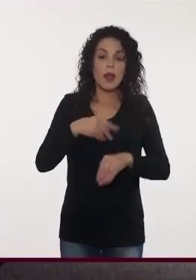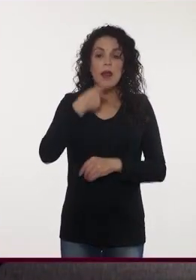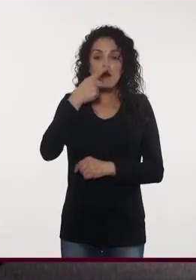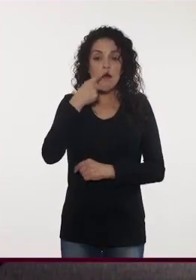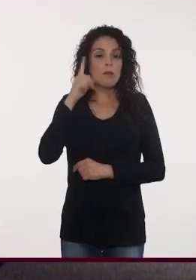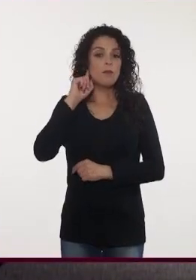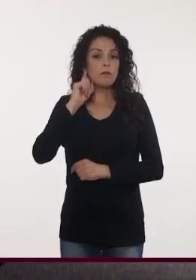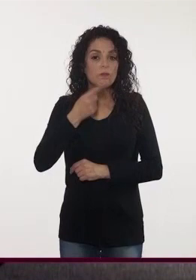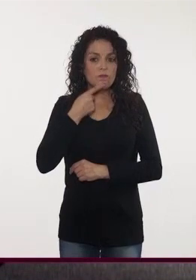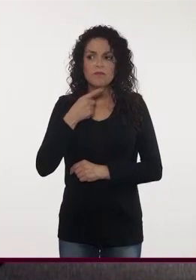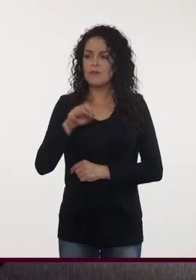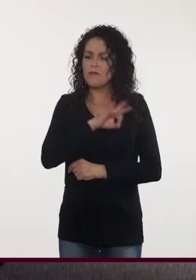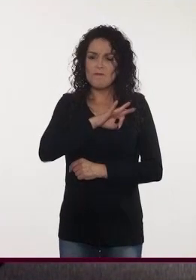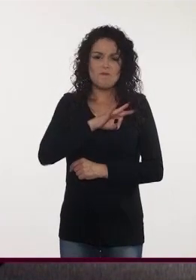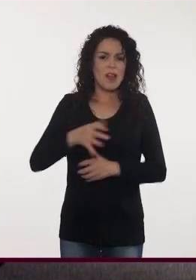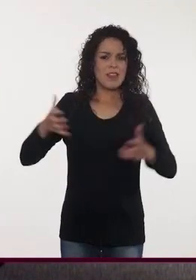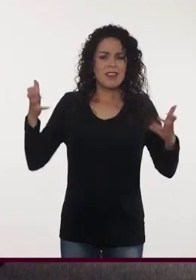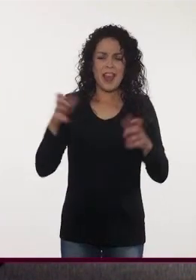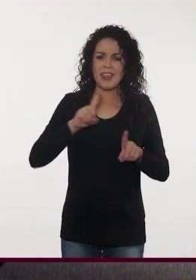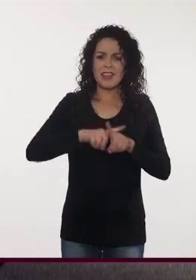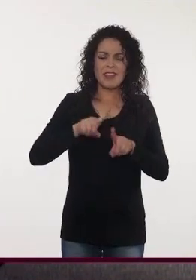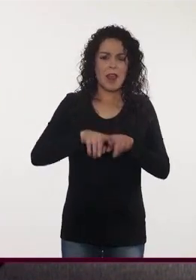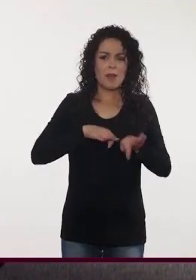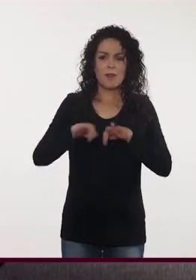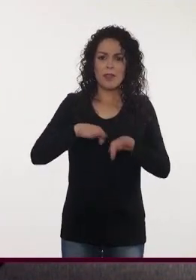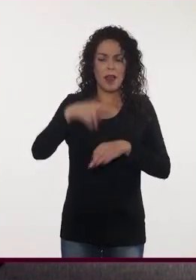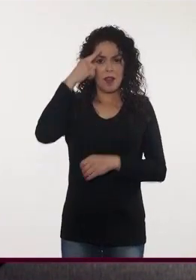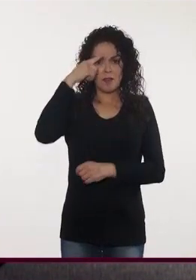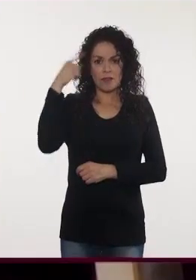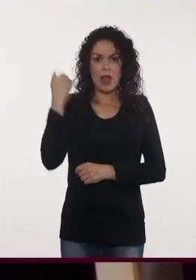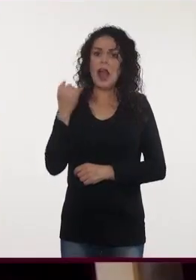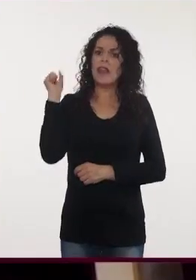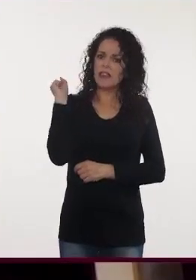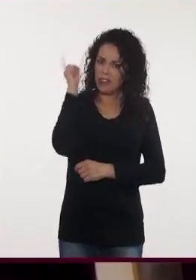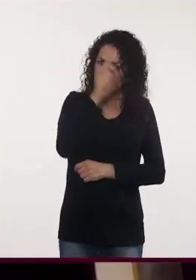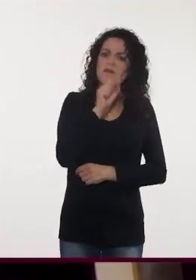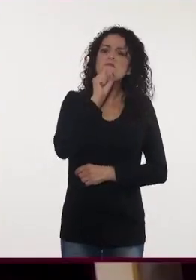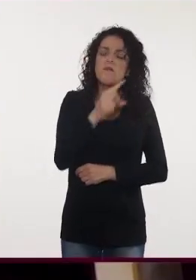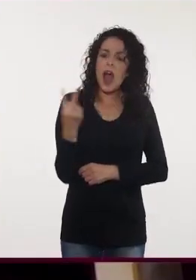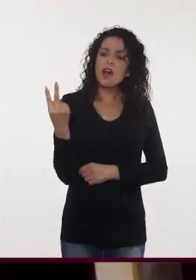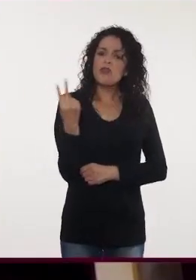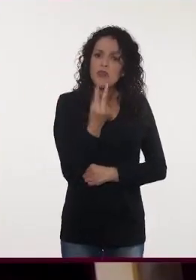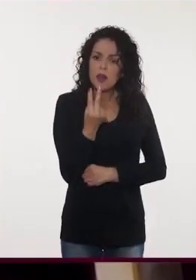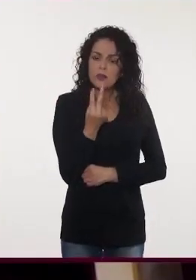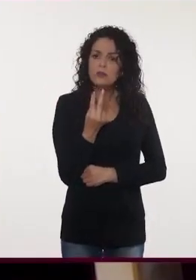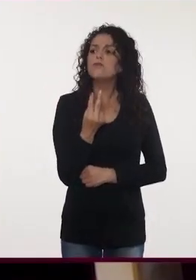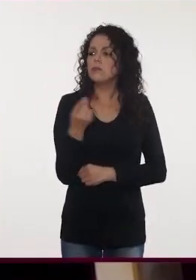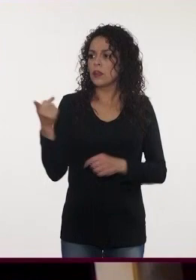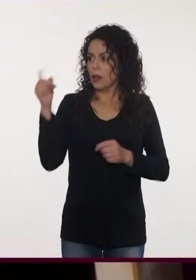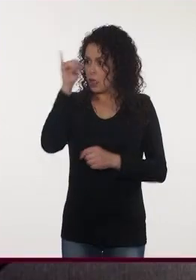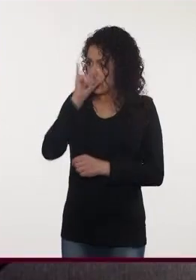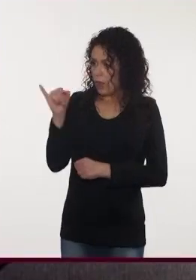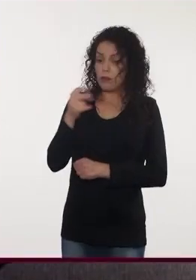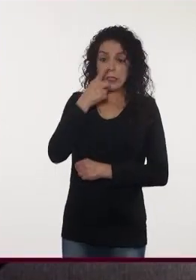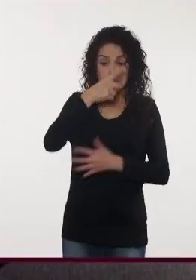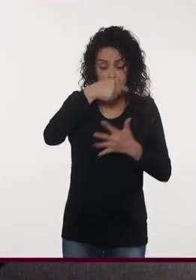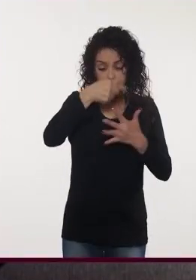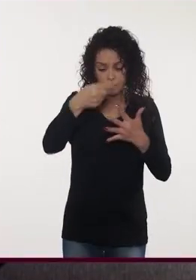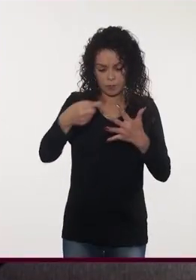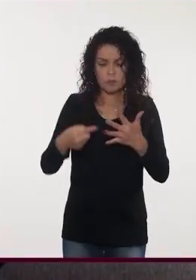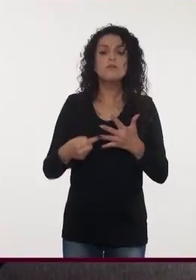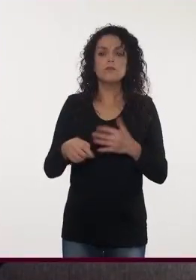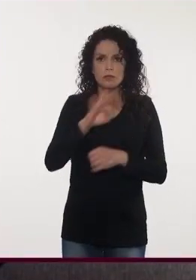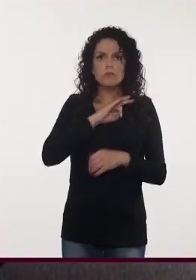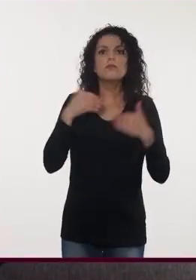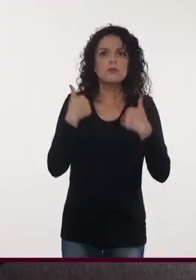son completamente capaces de llevar a cabo trabajos simples y complejos, de seguir indicaciones como cualquier otro, liderar